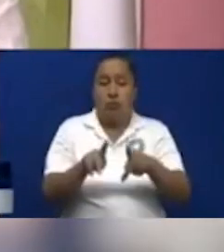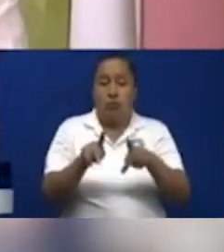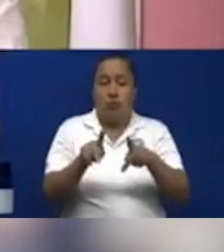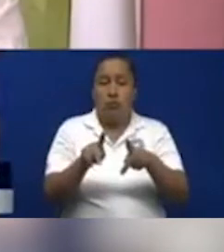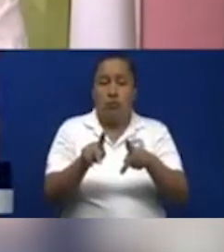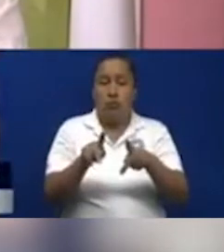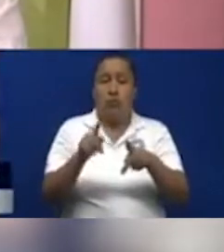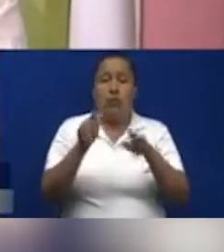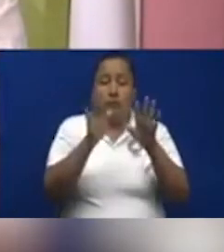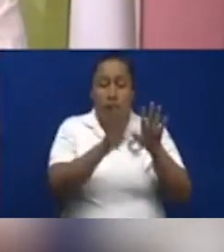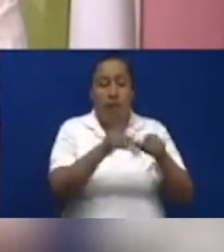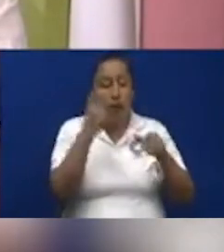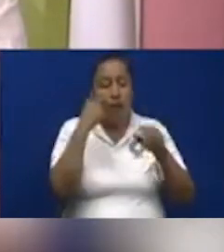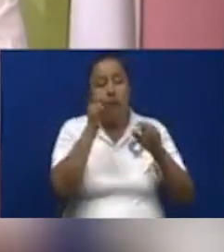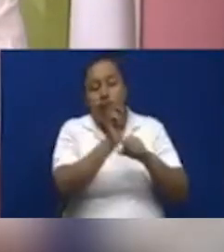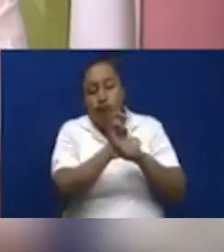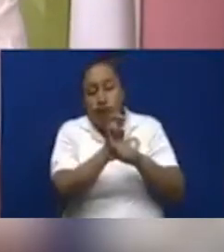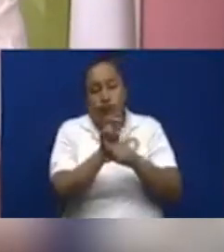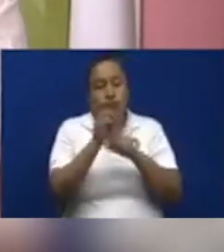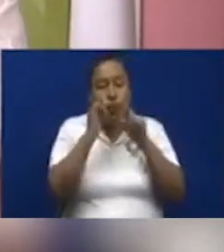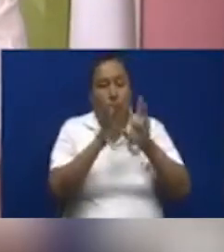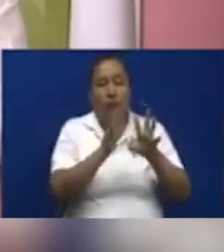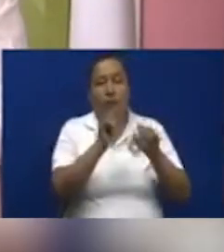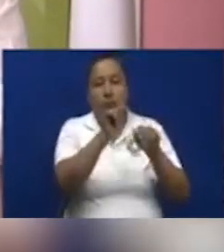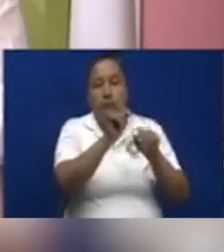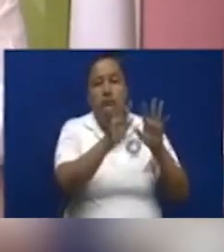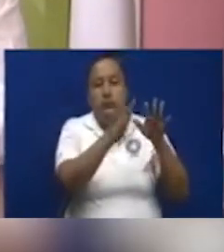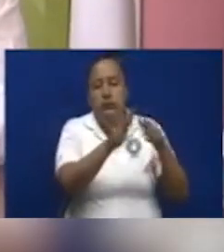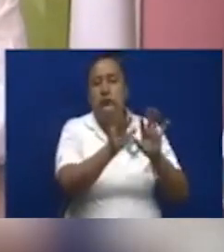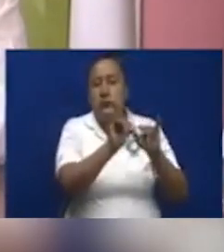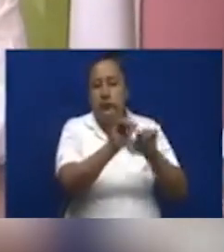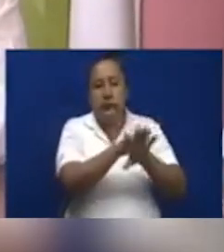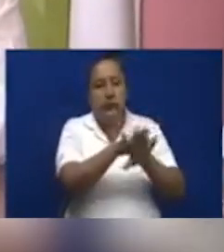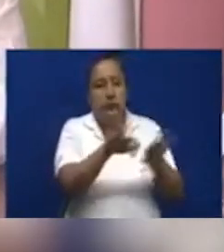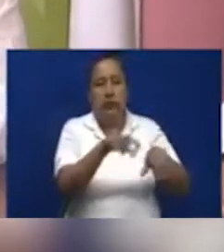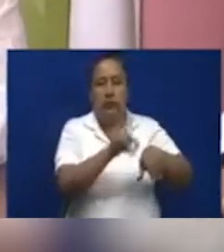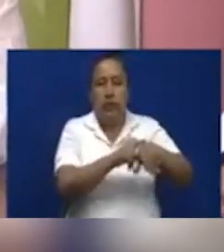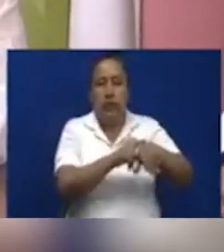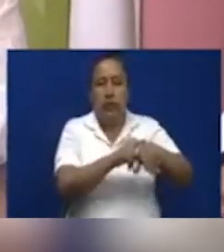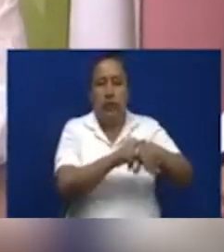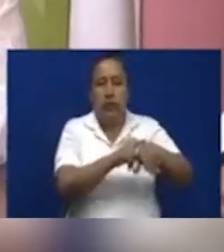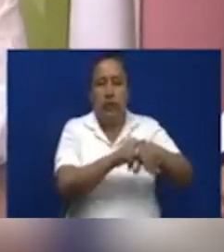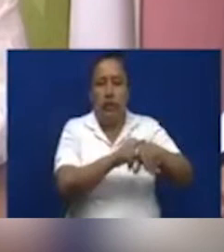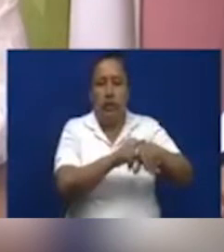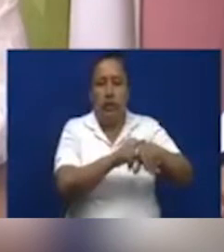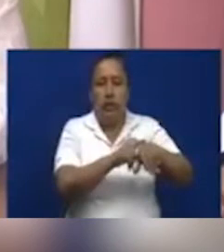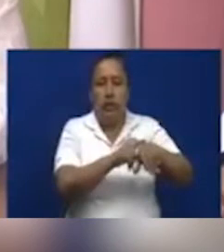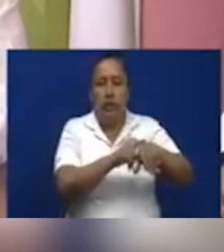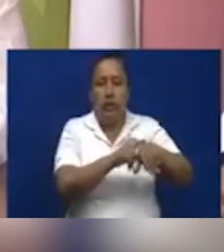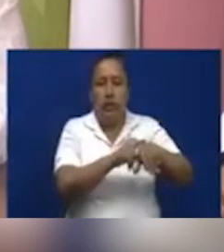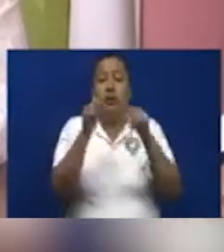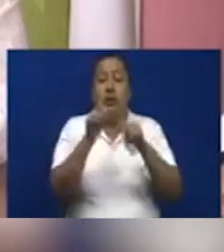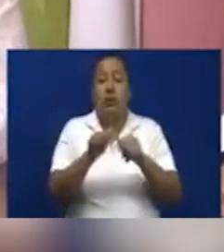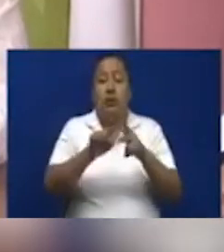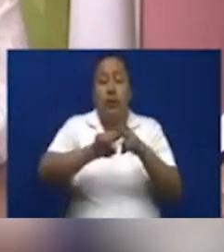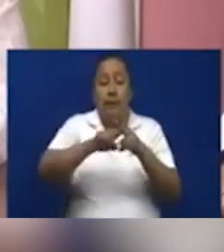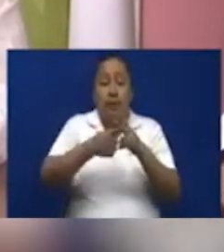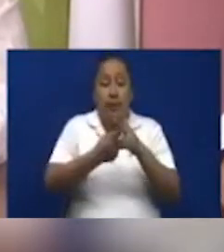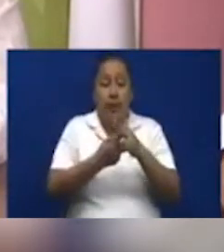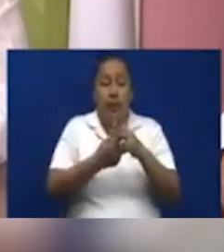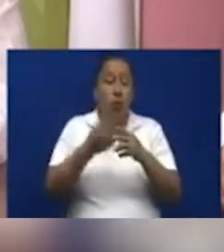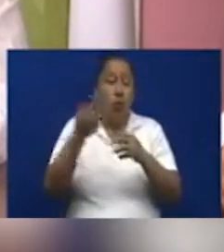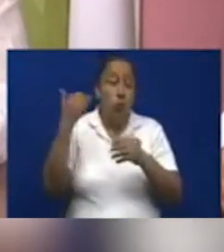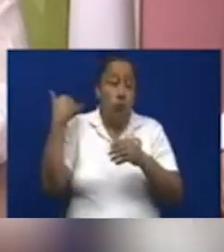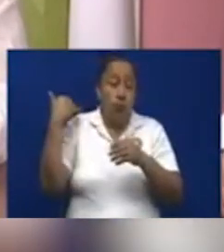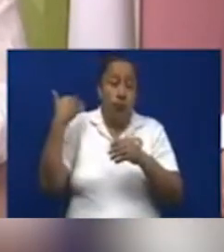estaban en seguimiento responsable y cuidadoso han cumplido con el periodo establecido. Desde el inicio de la pandemia hasta el